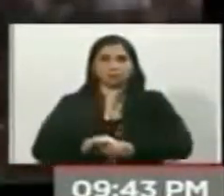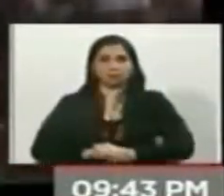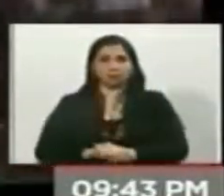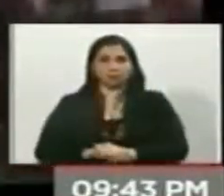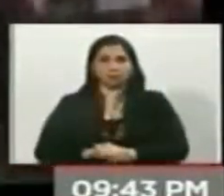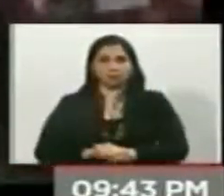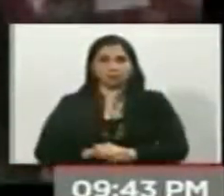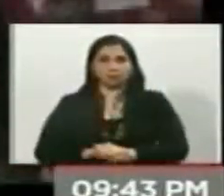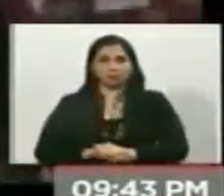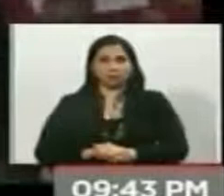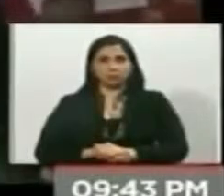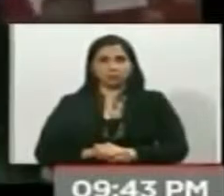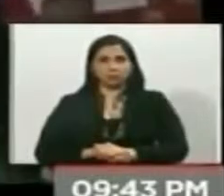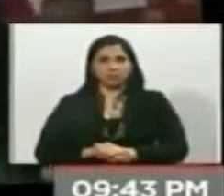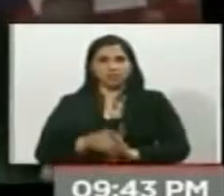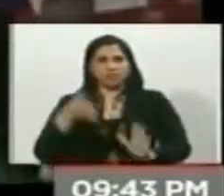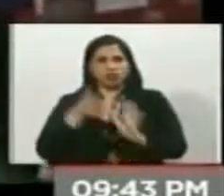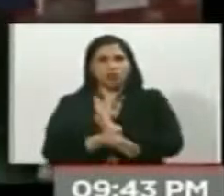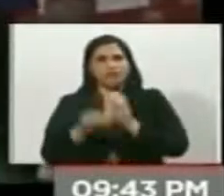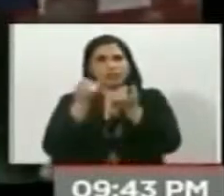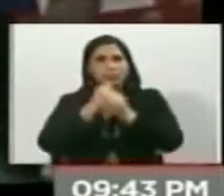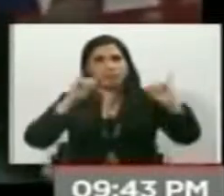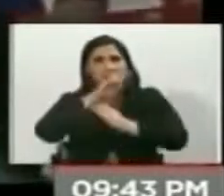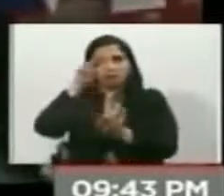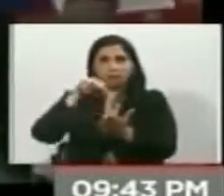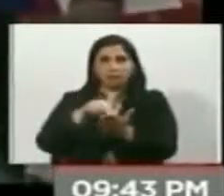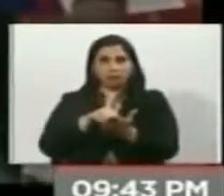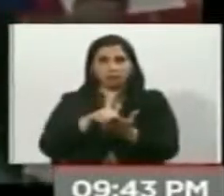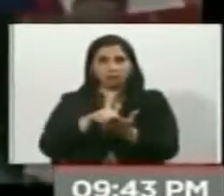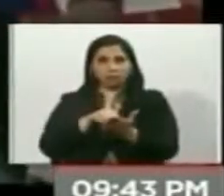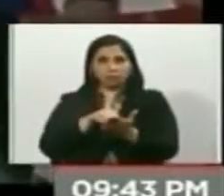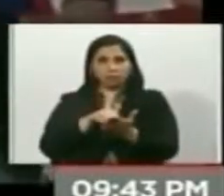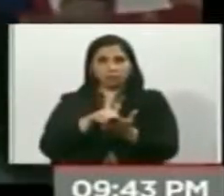Y esto de la independencia nacional